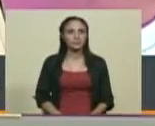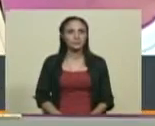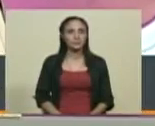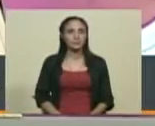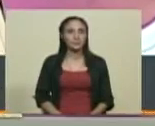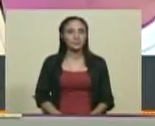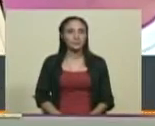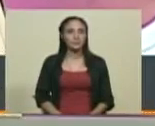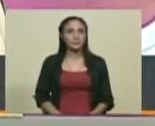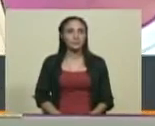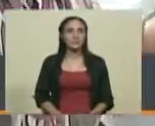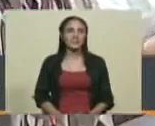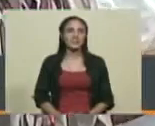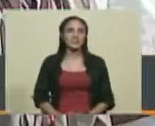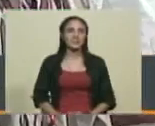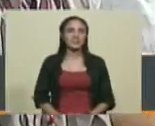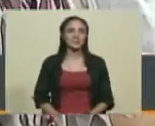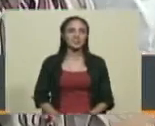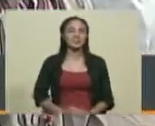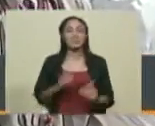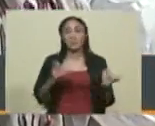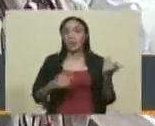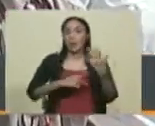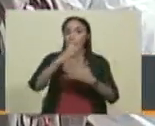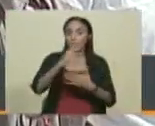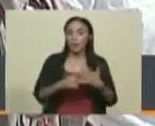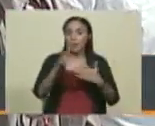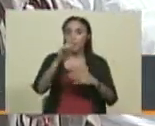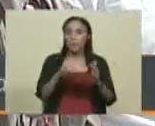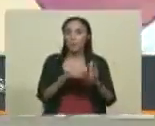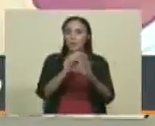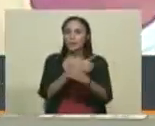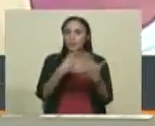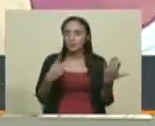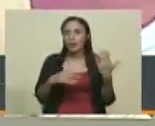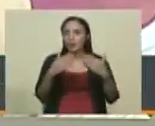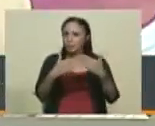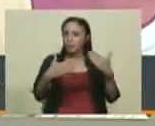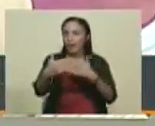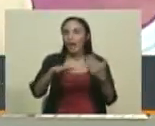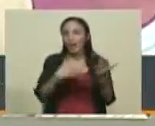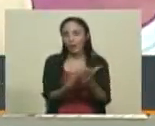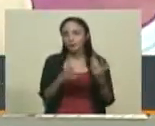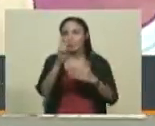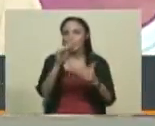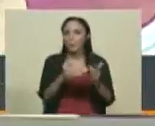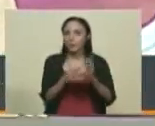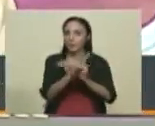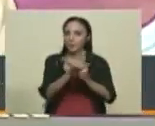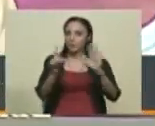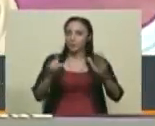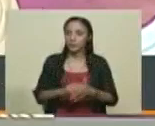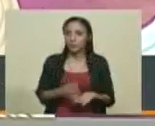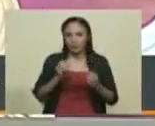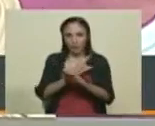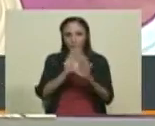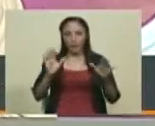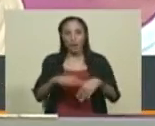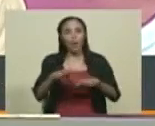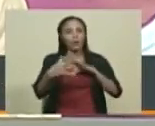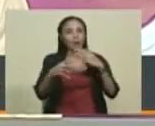hablaron del plan 2016-2026, claro, si tenemos plan. Ahora hay que